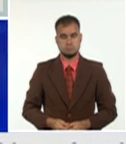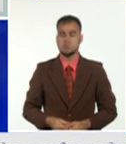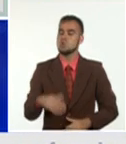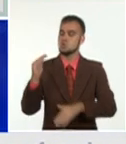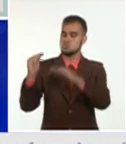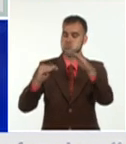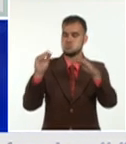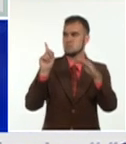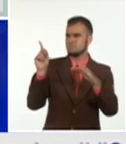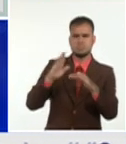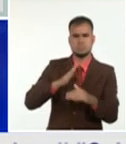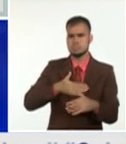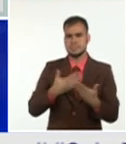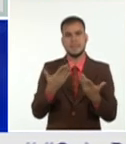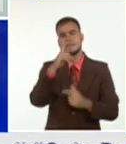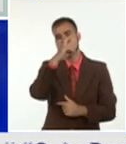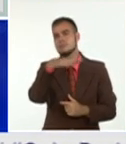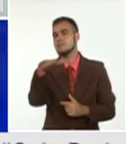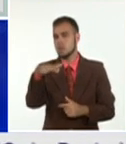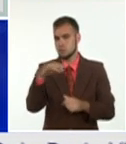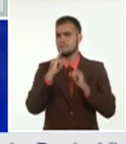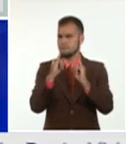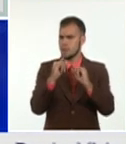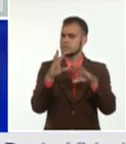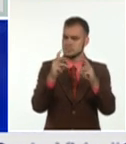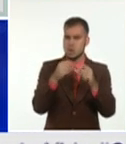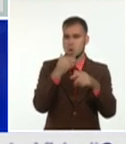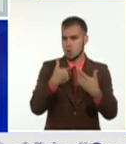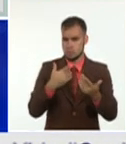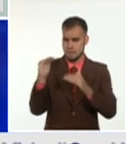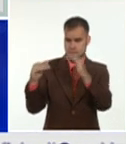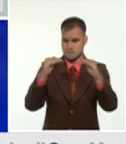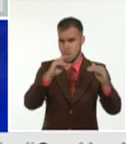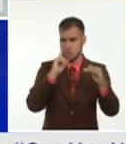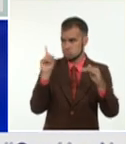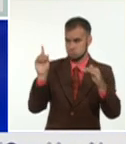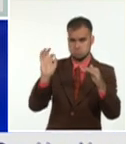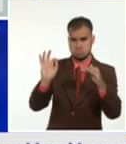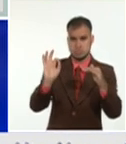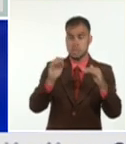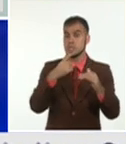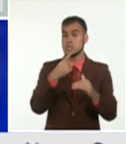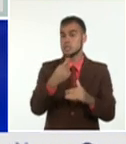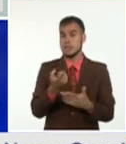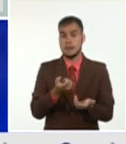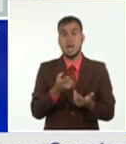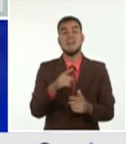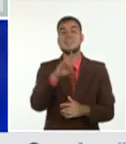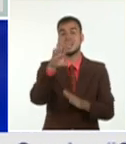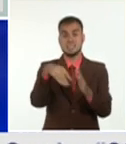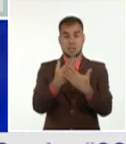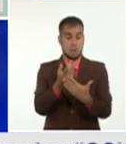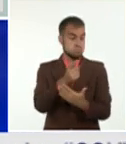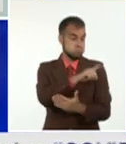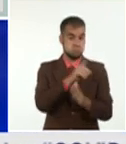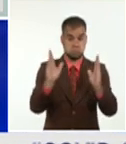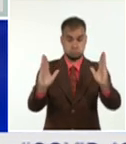pediátricos, ahí lo tienen, donde se puede apreciar que en los últimos 15 días en Cuba se han diagnosticado